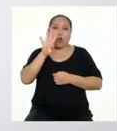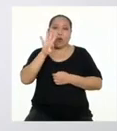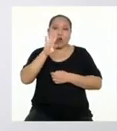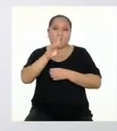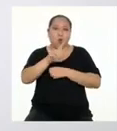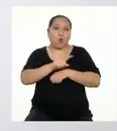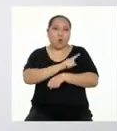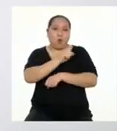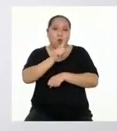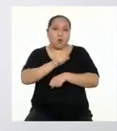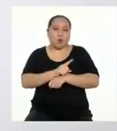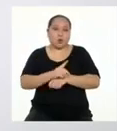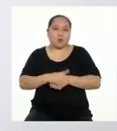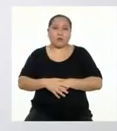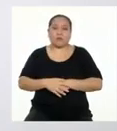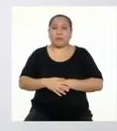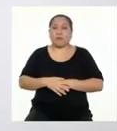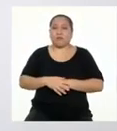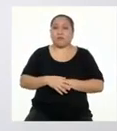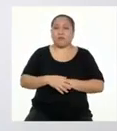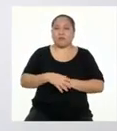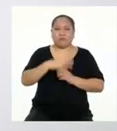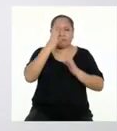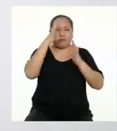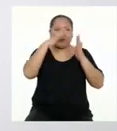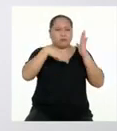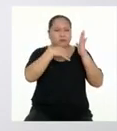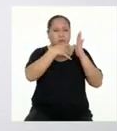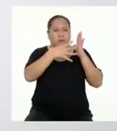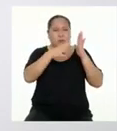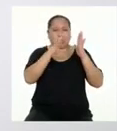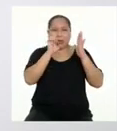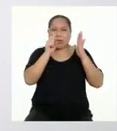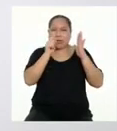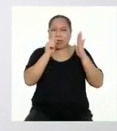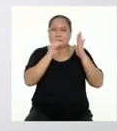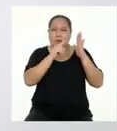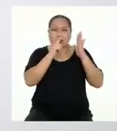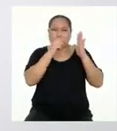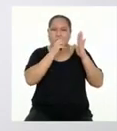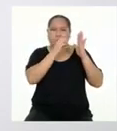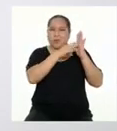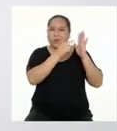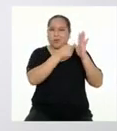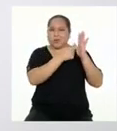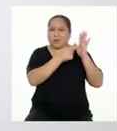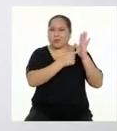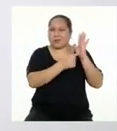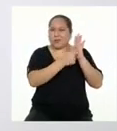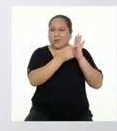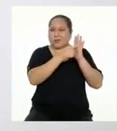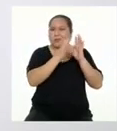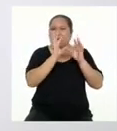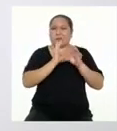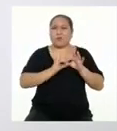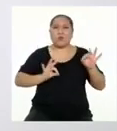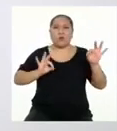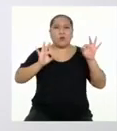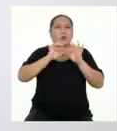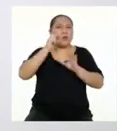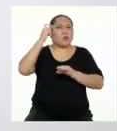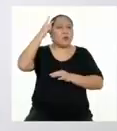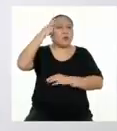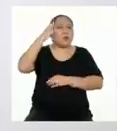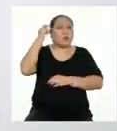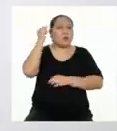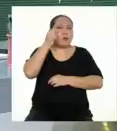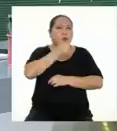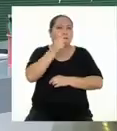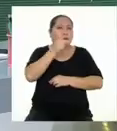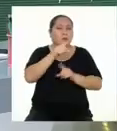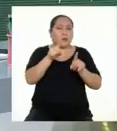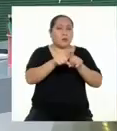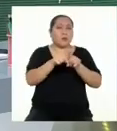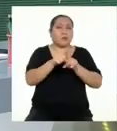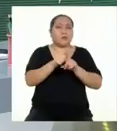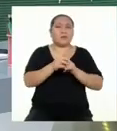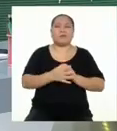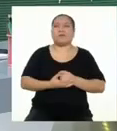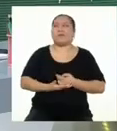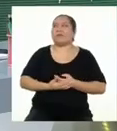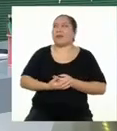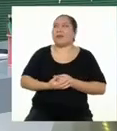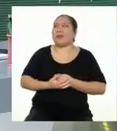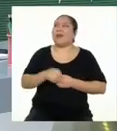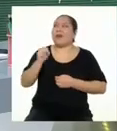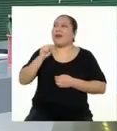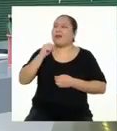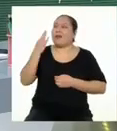día. Las estadísticas no detallan mucho al respecto y es importante reflexionar sobre esto también. Ah,